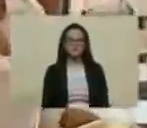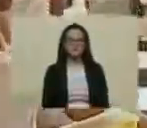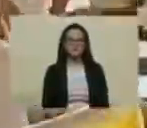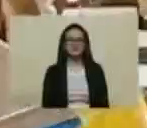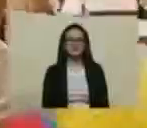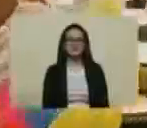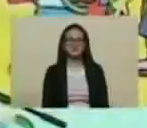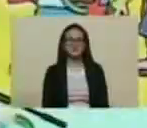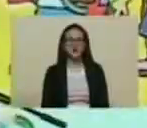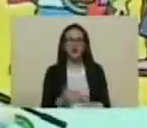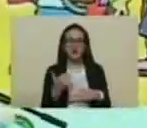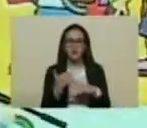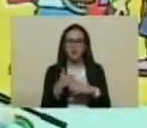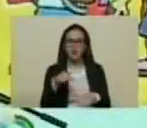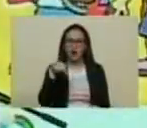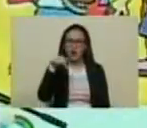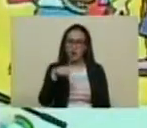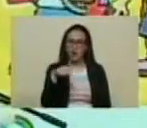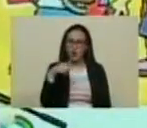Bueno, igualmente hoy arrancó